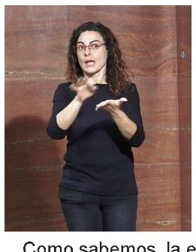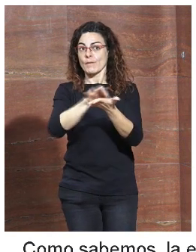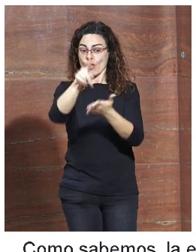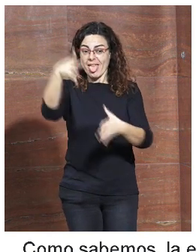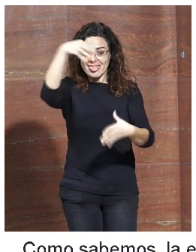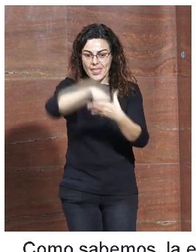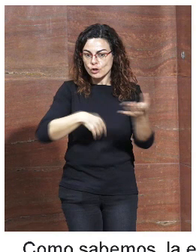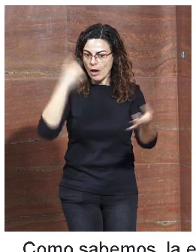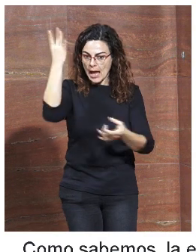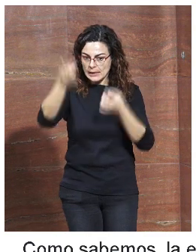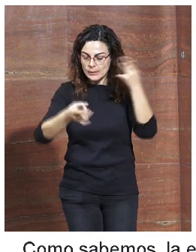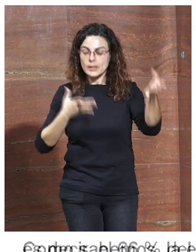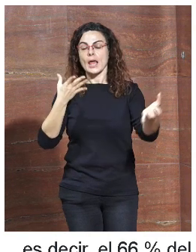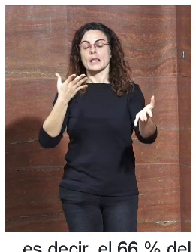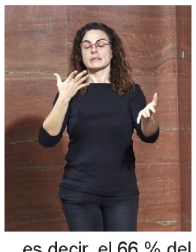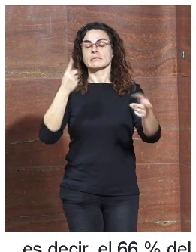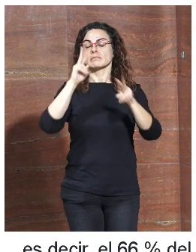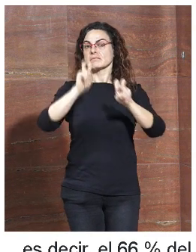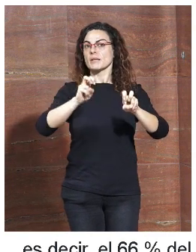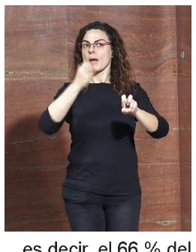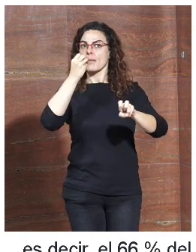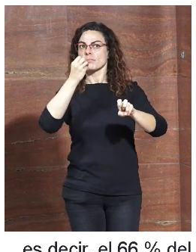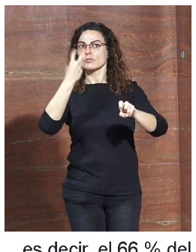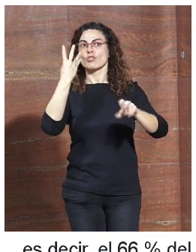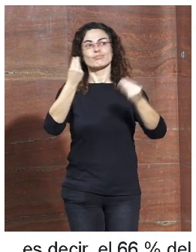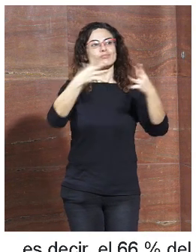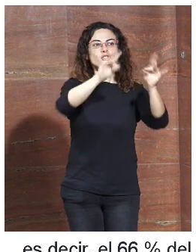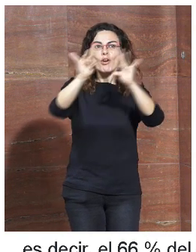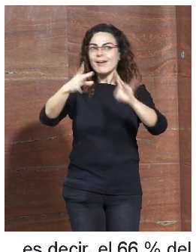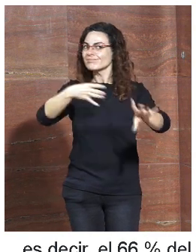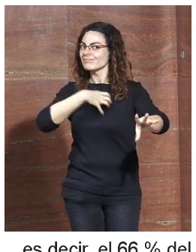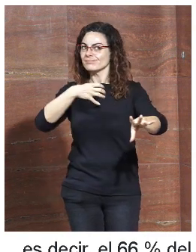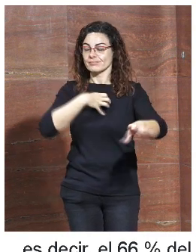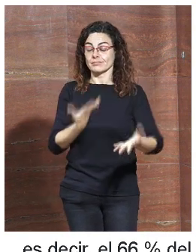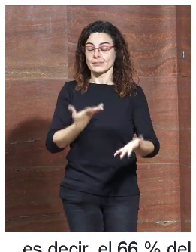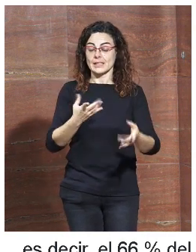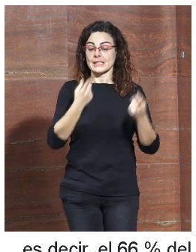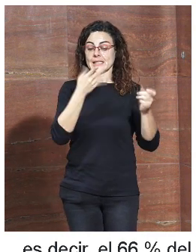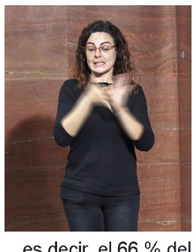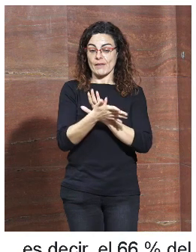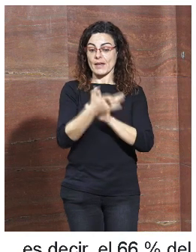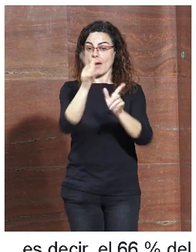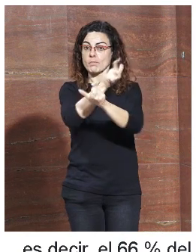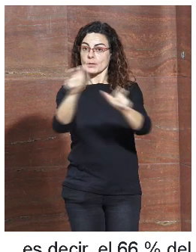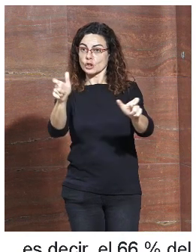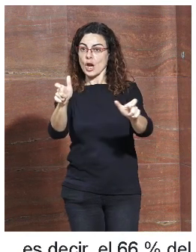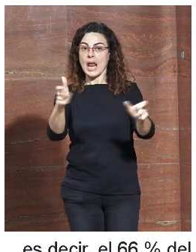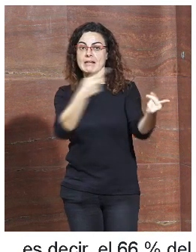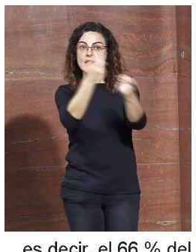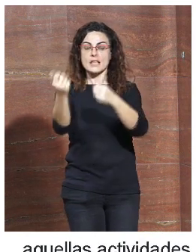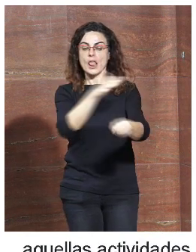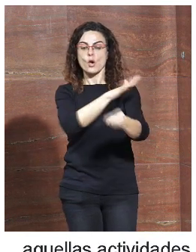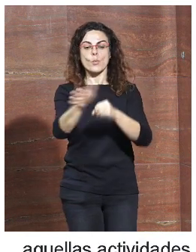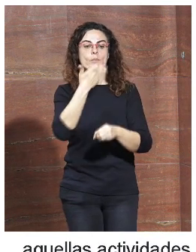aquellas actividades que no obtienen bienes materiales, sino bienes inmateriales que cubren necesidades de la población, como puede ser